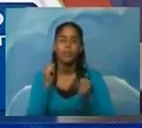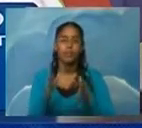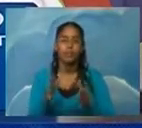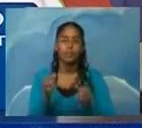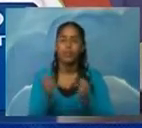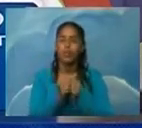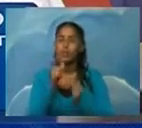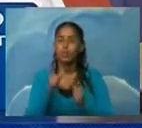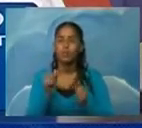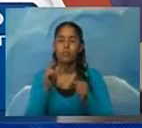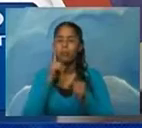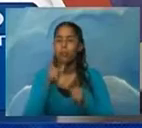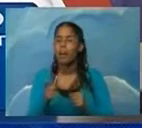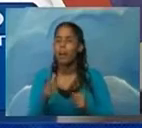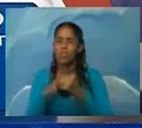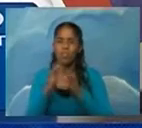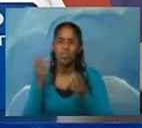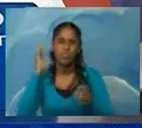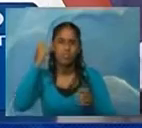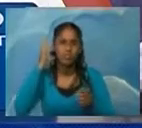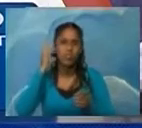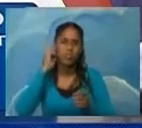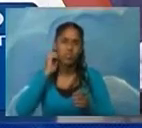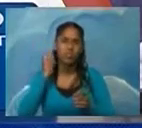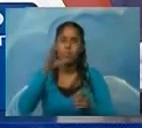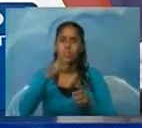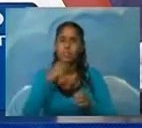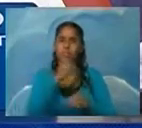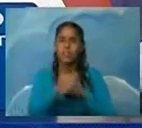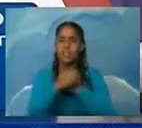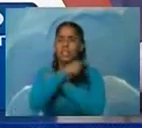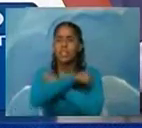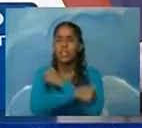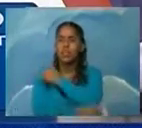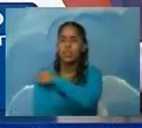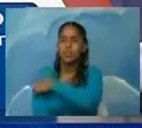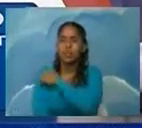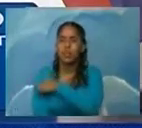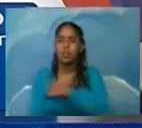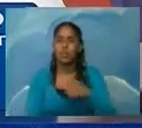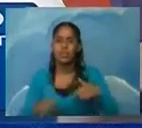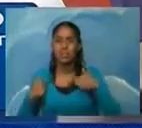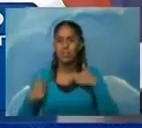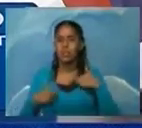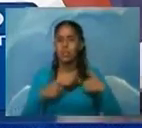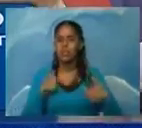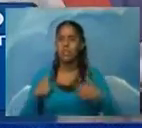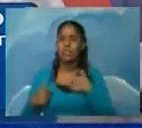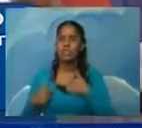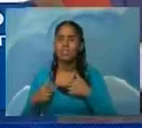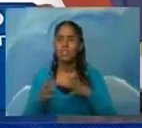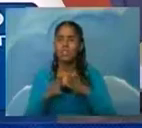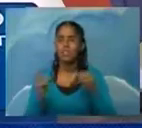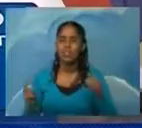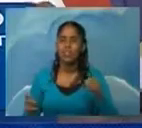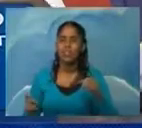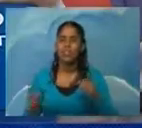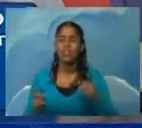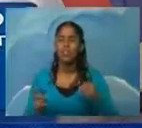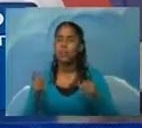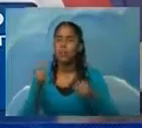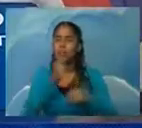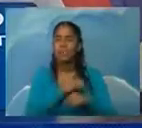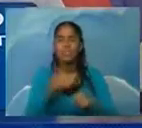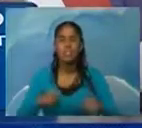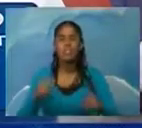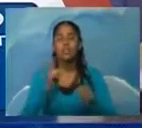mismos. Se hacen tatuajes. Y aquí, tatuajes en los senos, tatuajes en partes íntimas, que